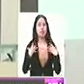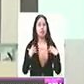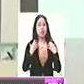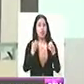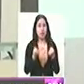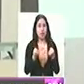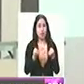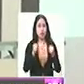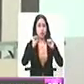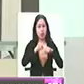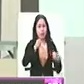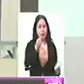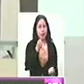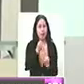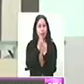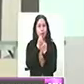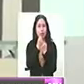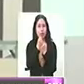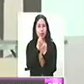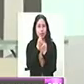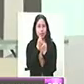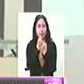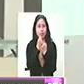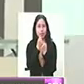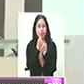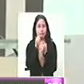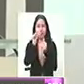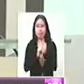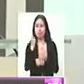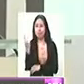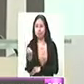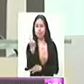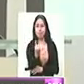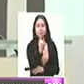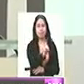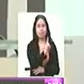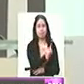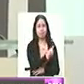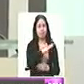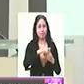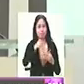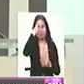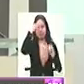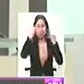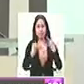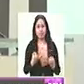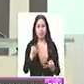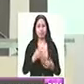para contribuir en cada una de las medidas que se tuvieron que